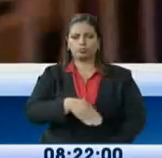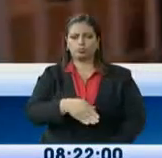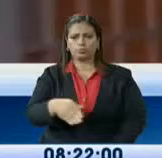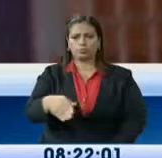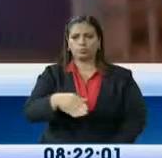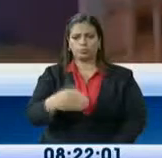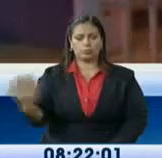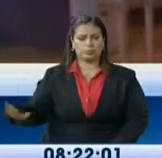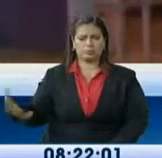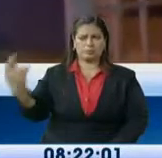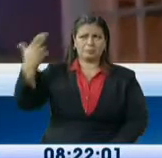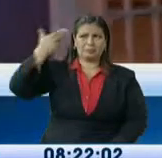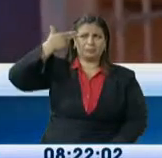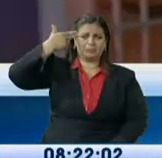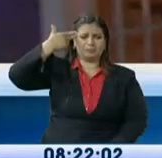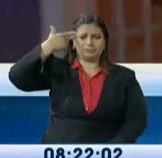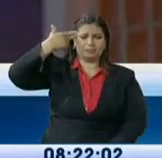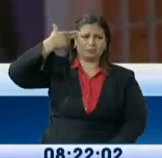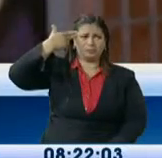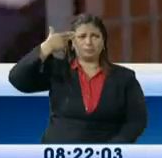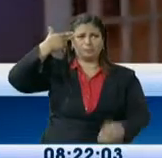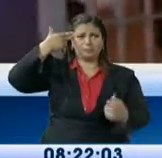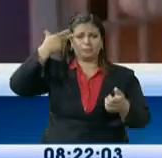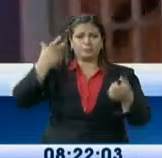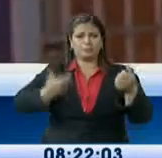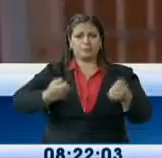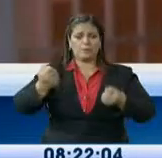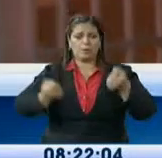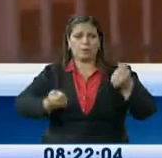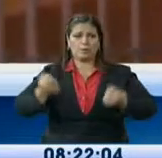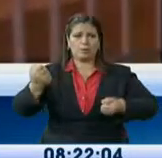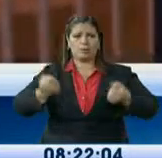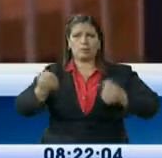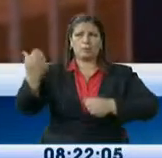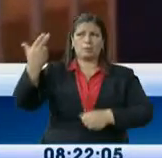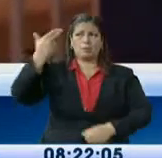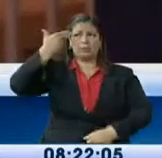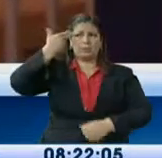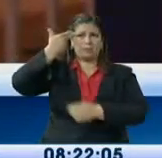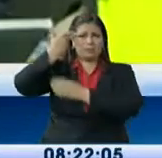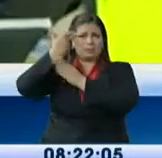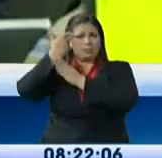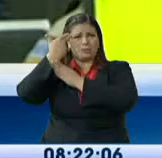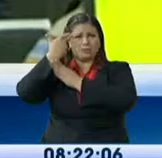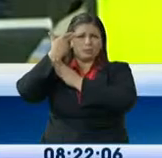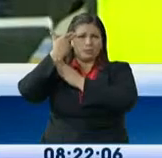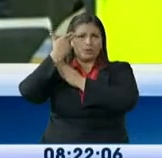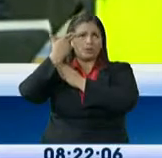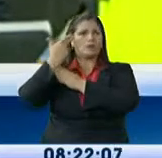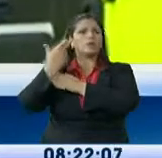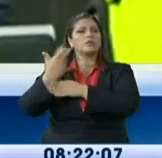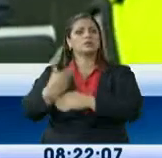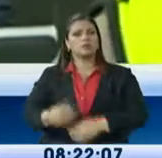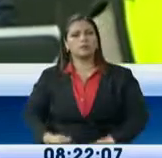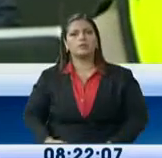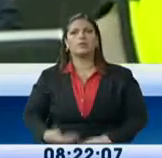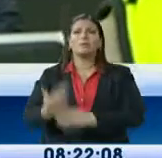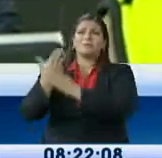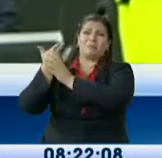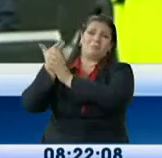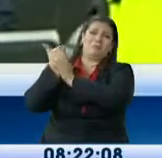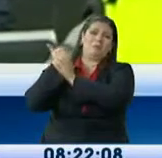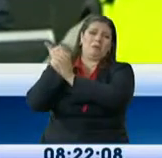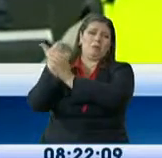el perjudicado. Llegó hasta el UPC 1 de La Flor, donde pidió auxilio a los compañeros